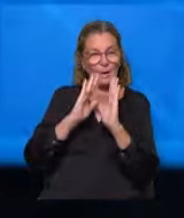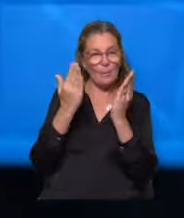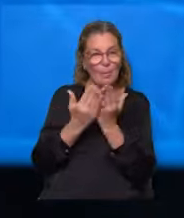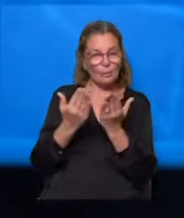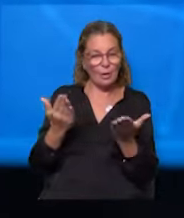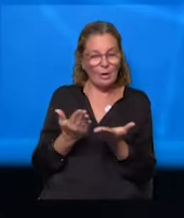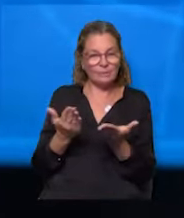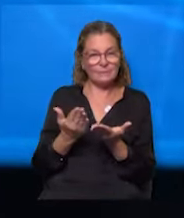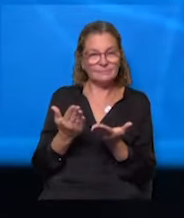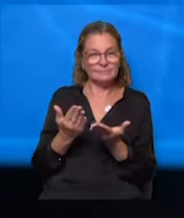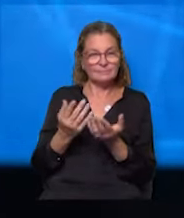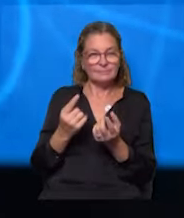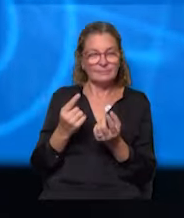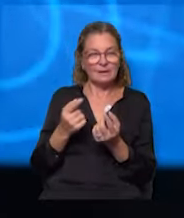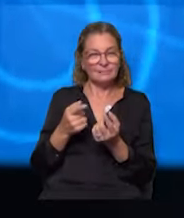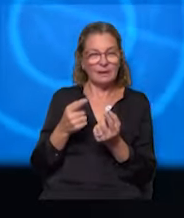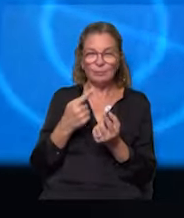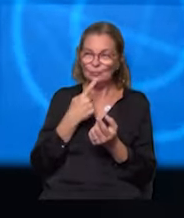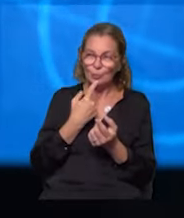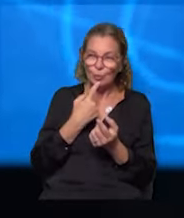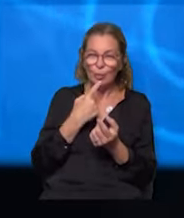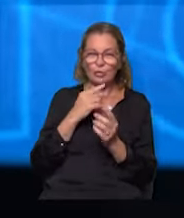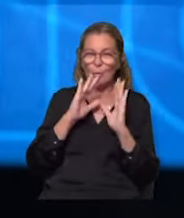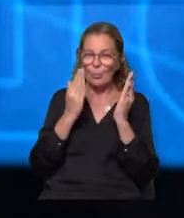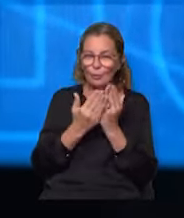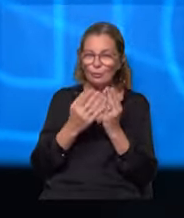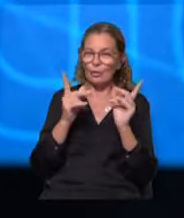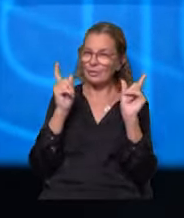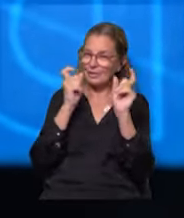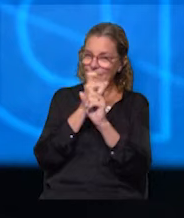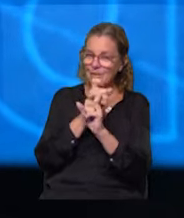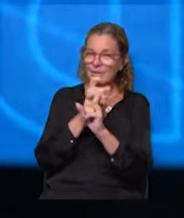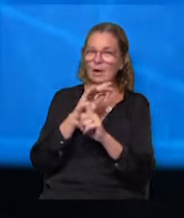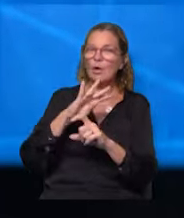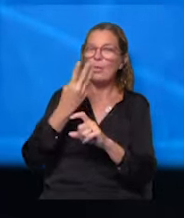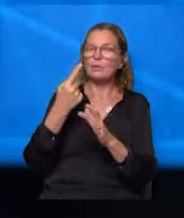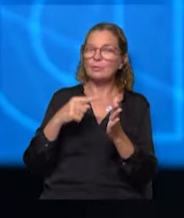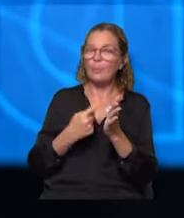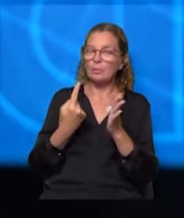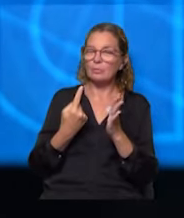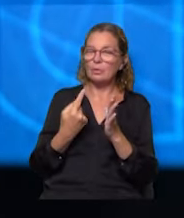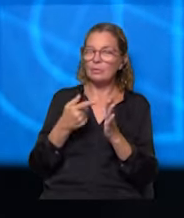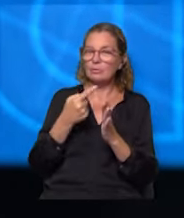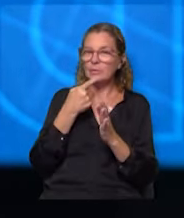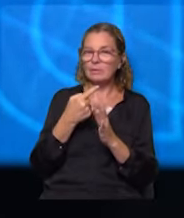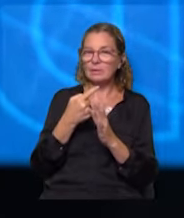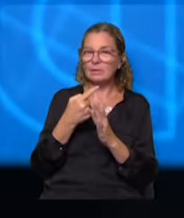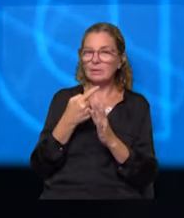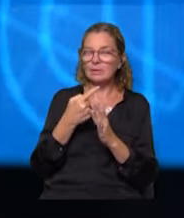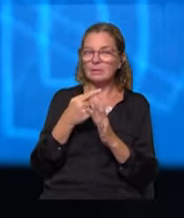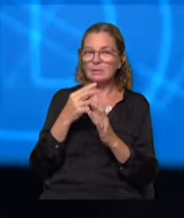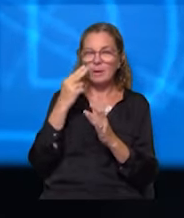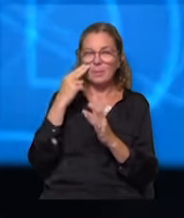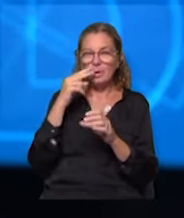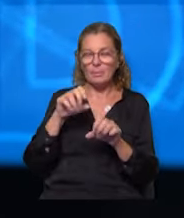actual tan desafiante tan incierto tan complicado y un cuarto punto eh que yo le llamo Bueno el de la fractura